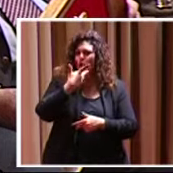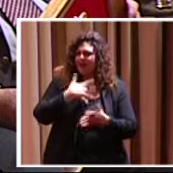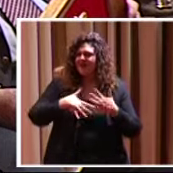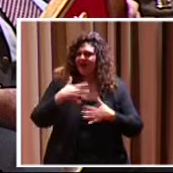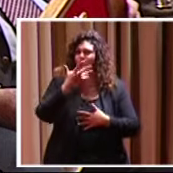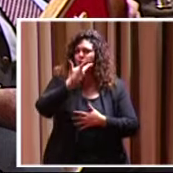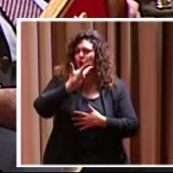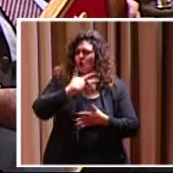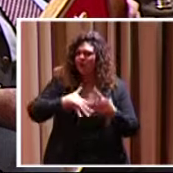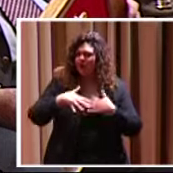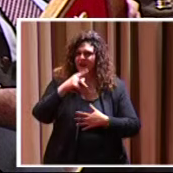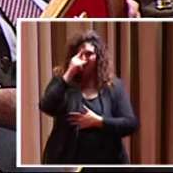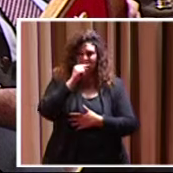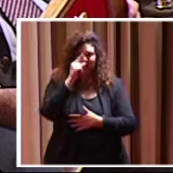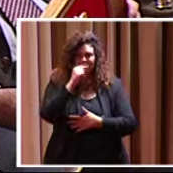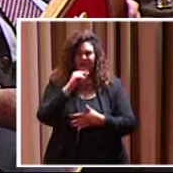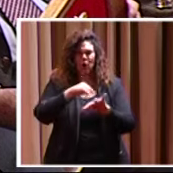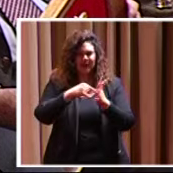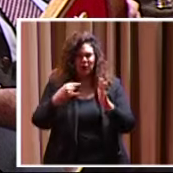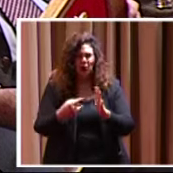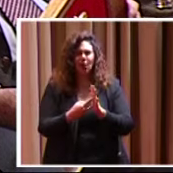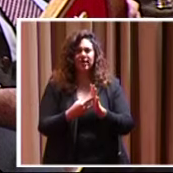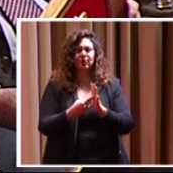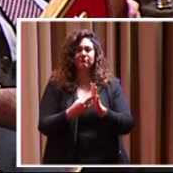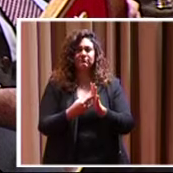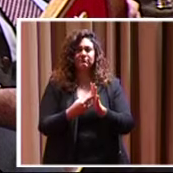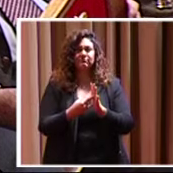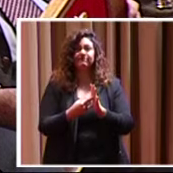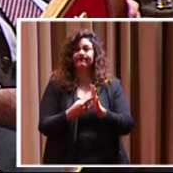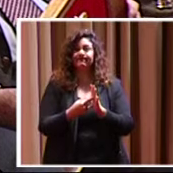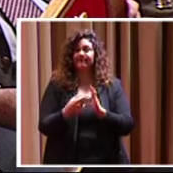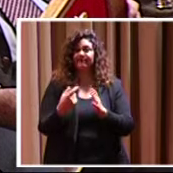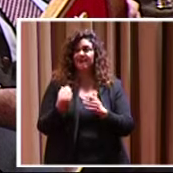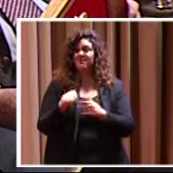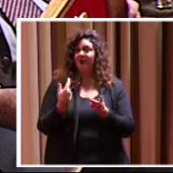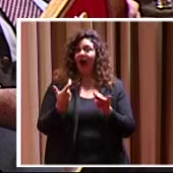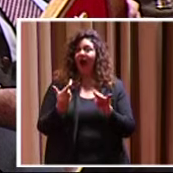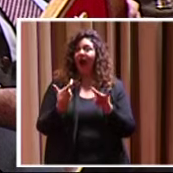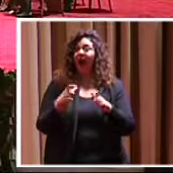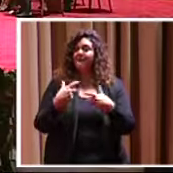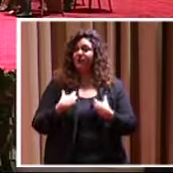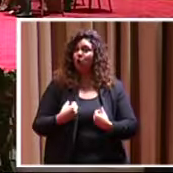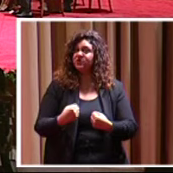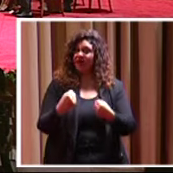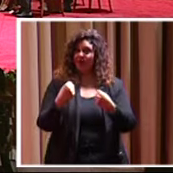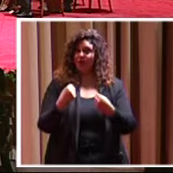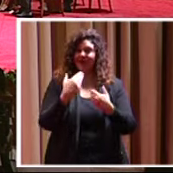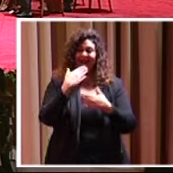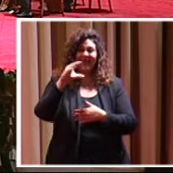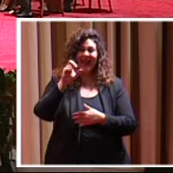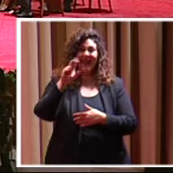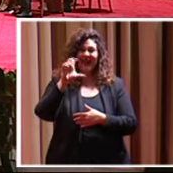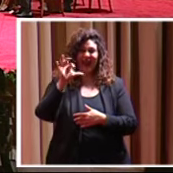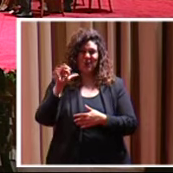ese conocimiento científico, tecnológico, que desde el mundo de los cuidados, desde el mundo de la salud, con Carlos Ballesta,